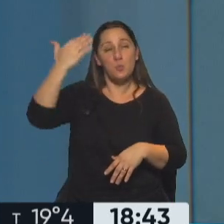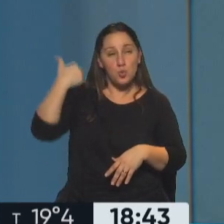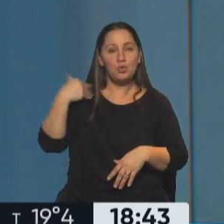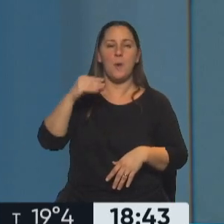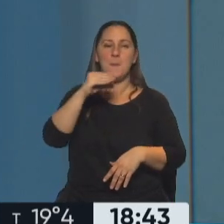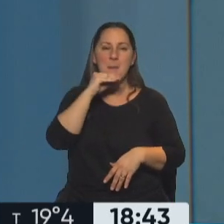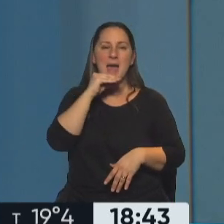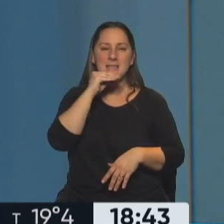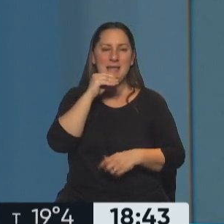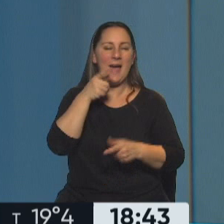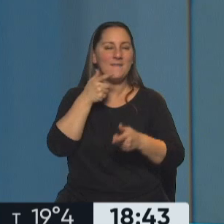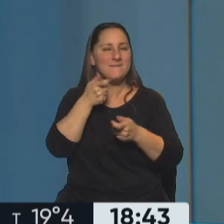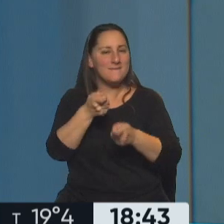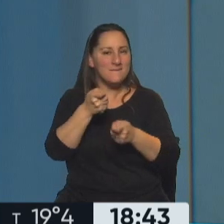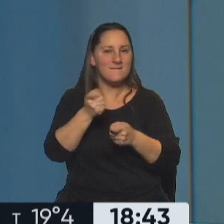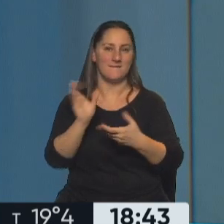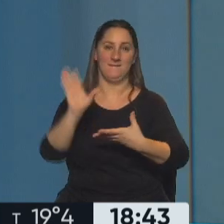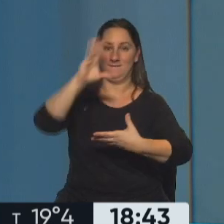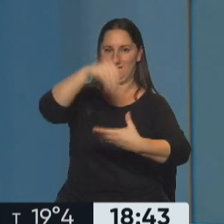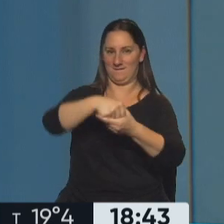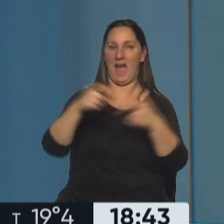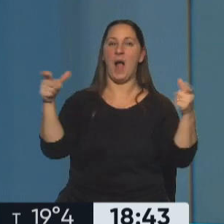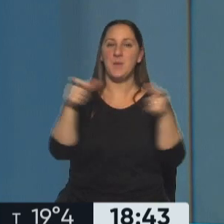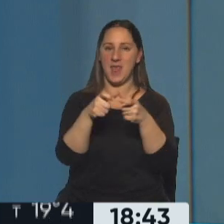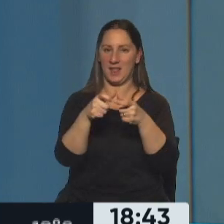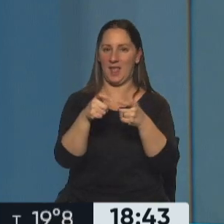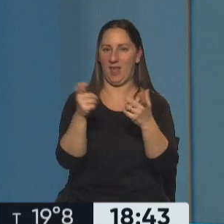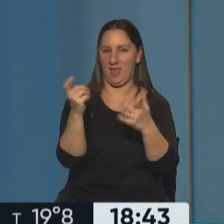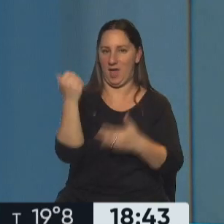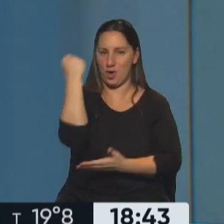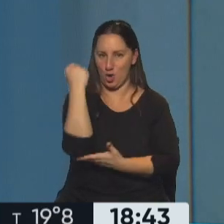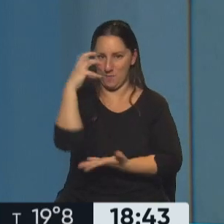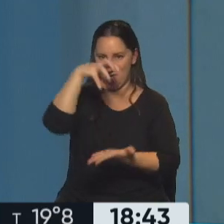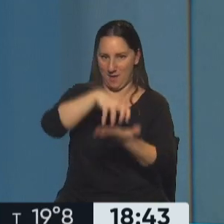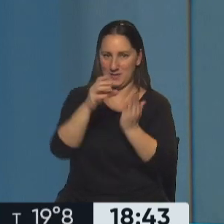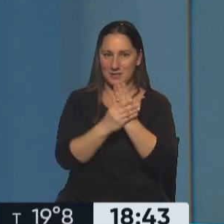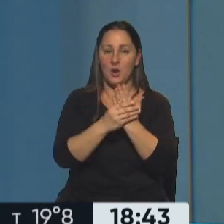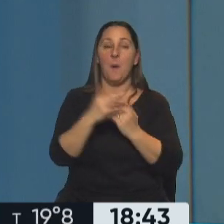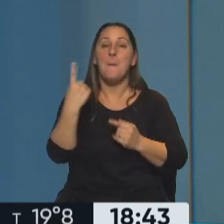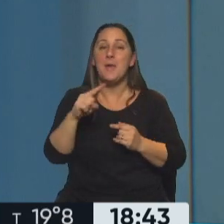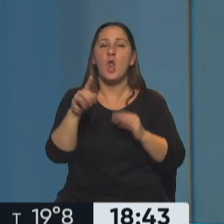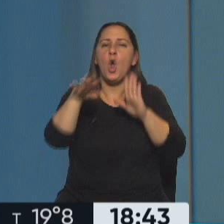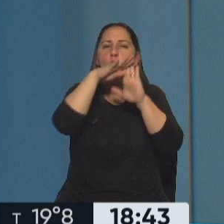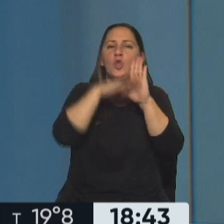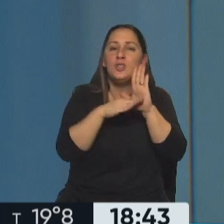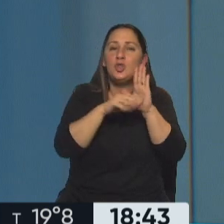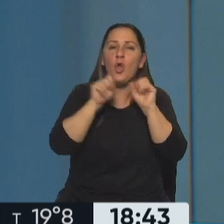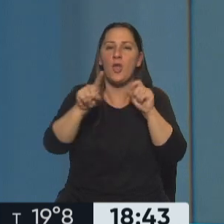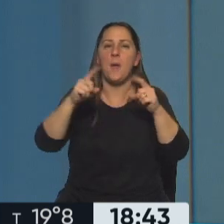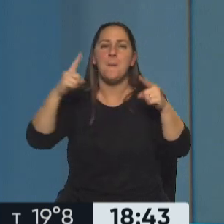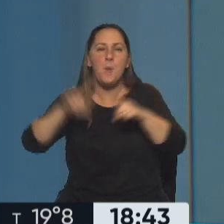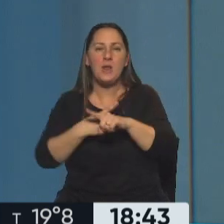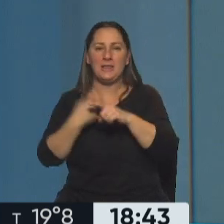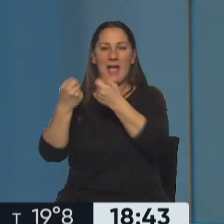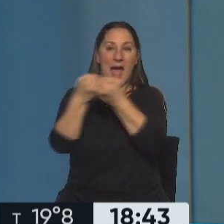intentando desembarcar, ¿no?, dentro del gabinete económico. Todavía no habían alcanzado las condiciones políticas, te diría, ¿no?, los acuerdos